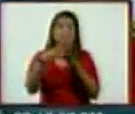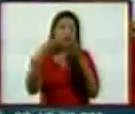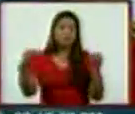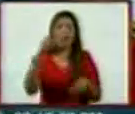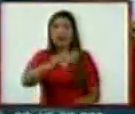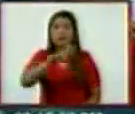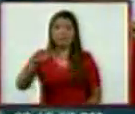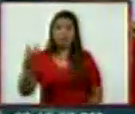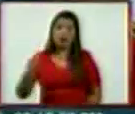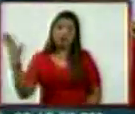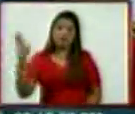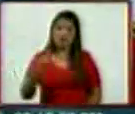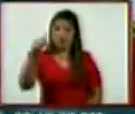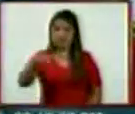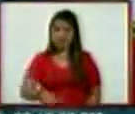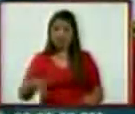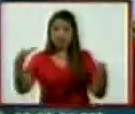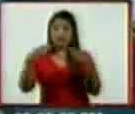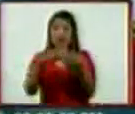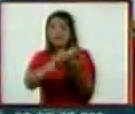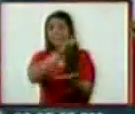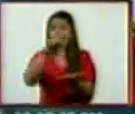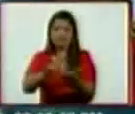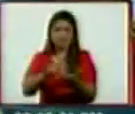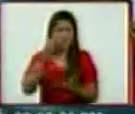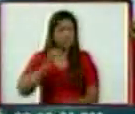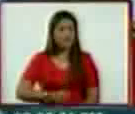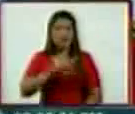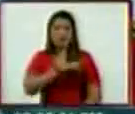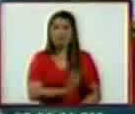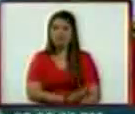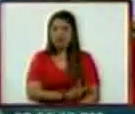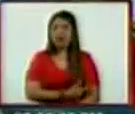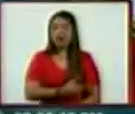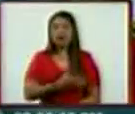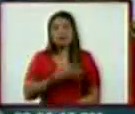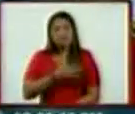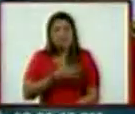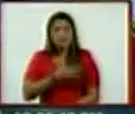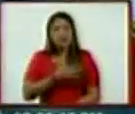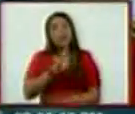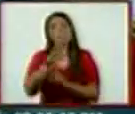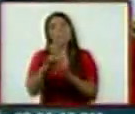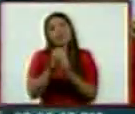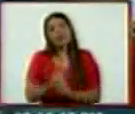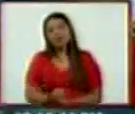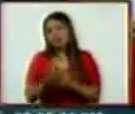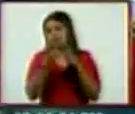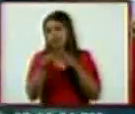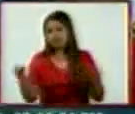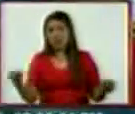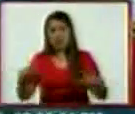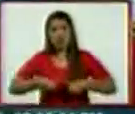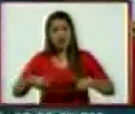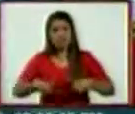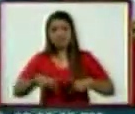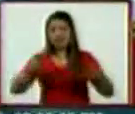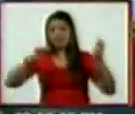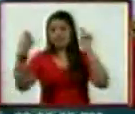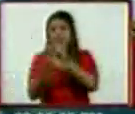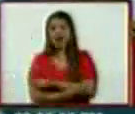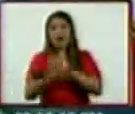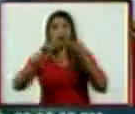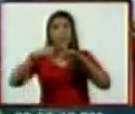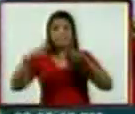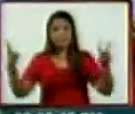que hoy asistieron a esta reunión, que participaron con mucha fuerza, con mucha pasión, y esperamos que toda esa pasión y esa fuerza se transforme en